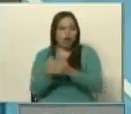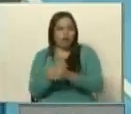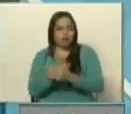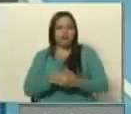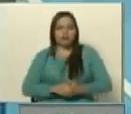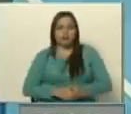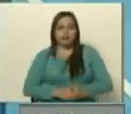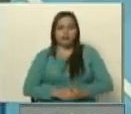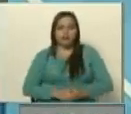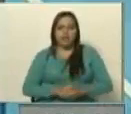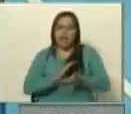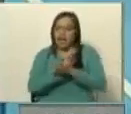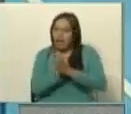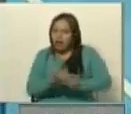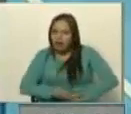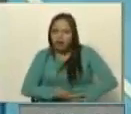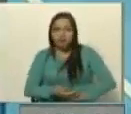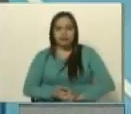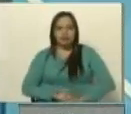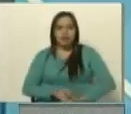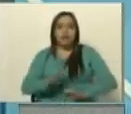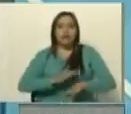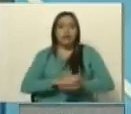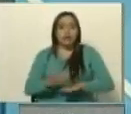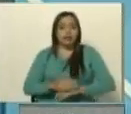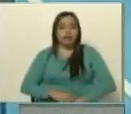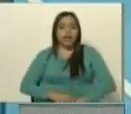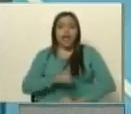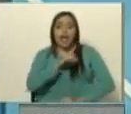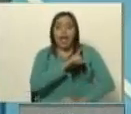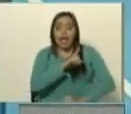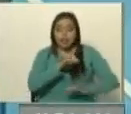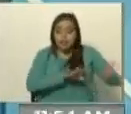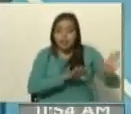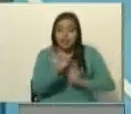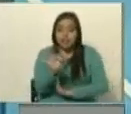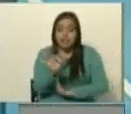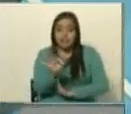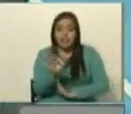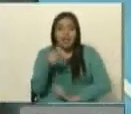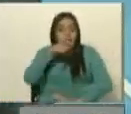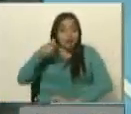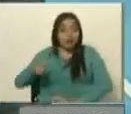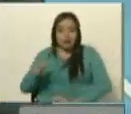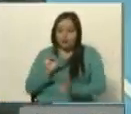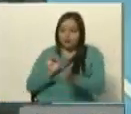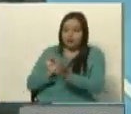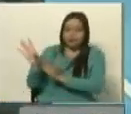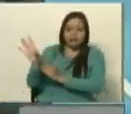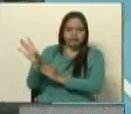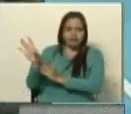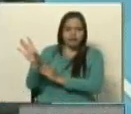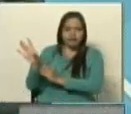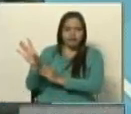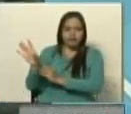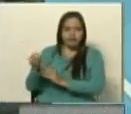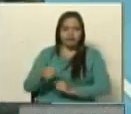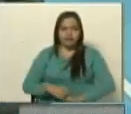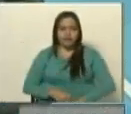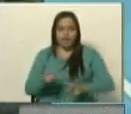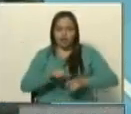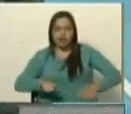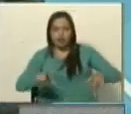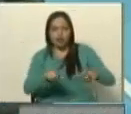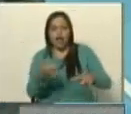Estado fracasado porque el 13 el pueblo los expulsó de los espacios